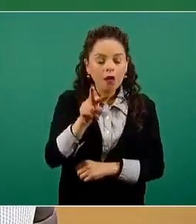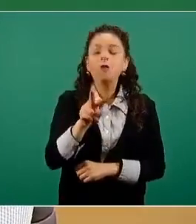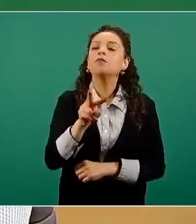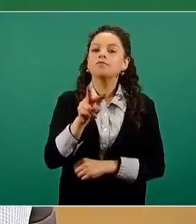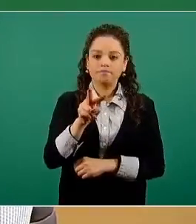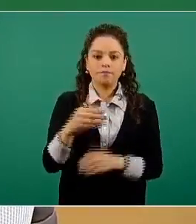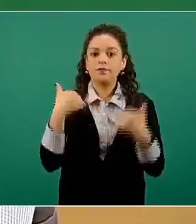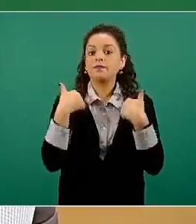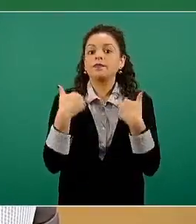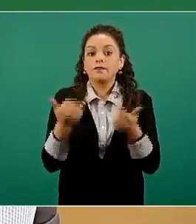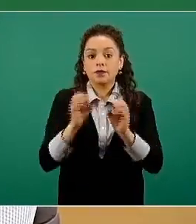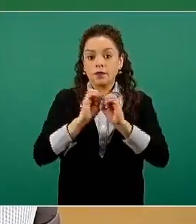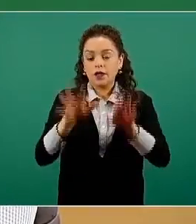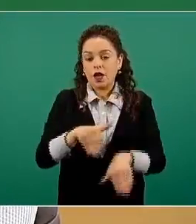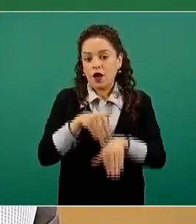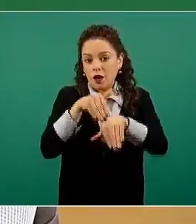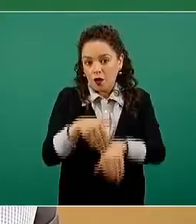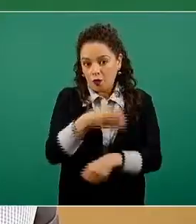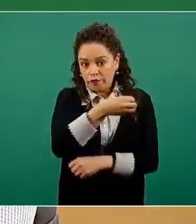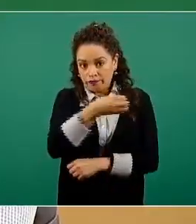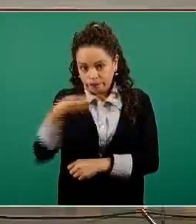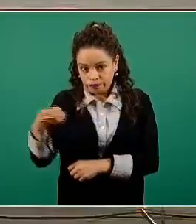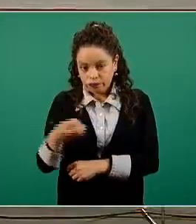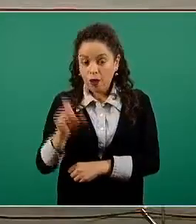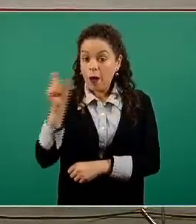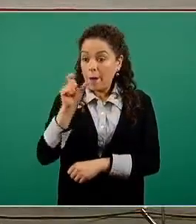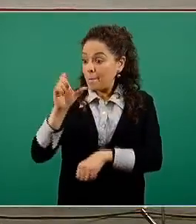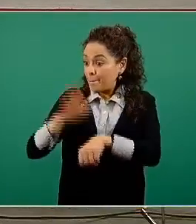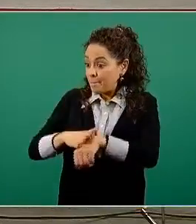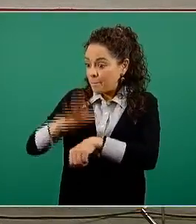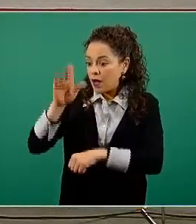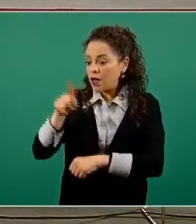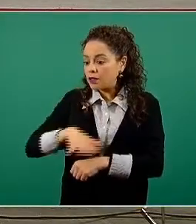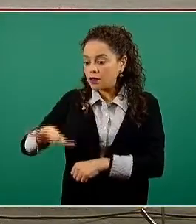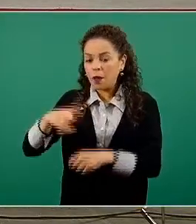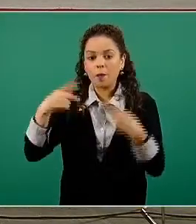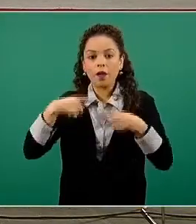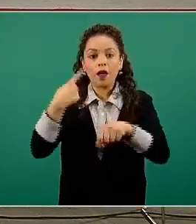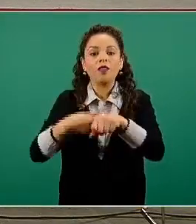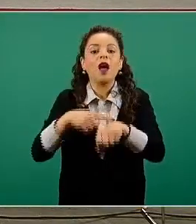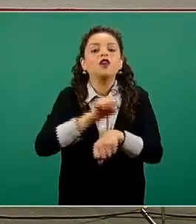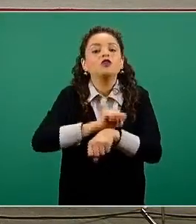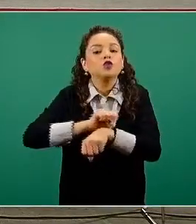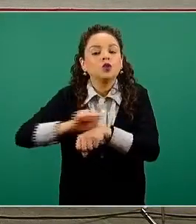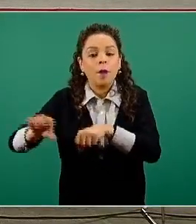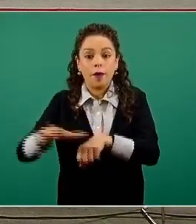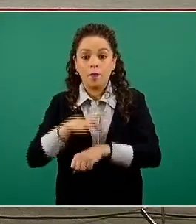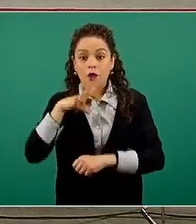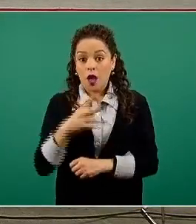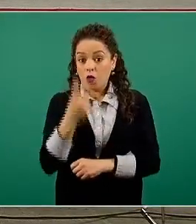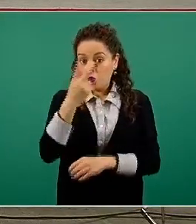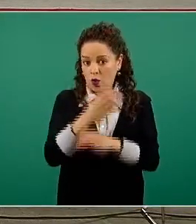sobre todo cuando hablamos de los casos precisamente leves, porque aquí tenemos dos situaciones.